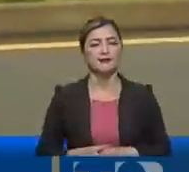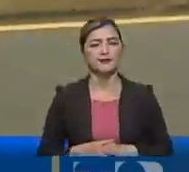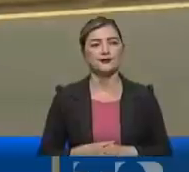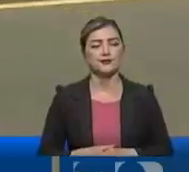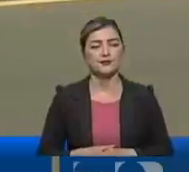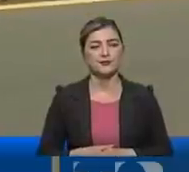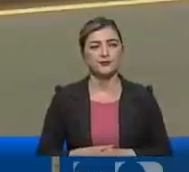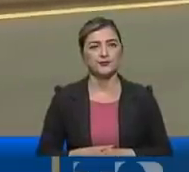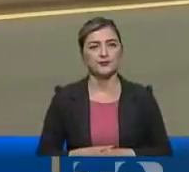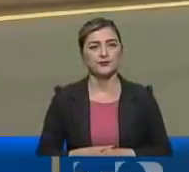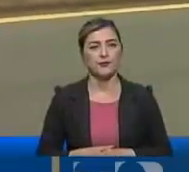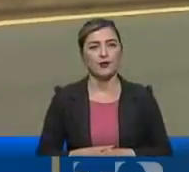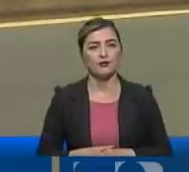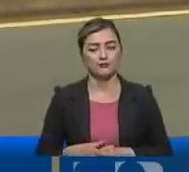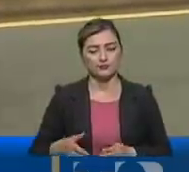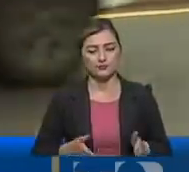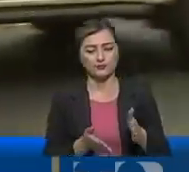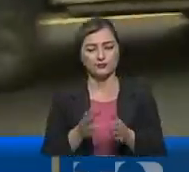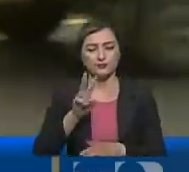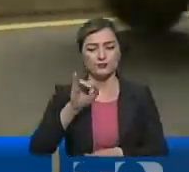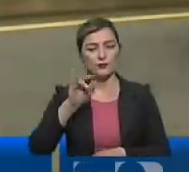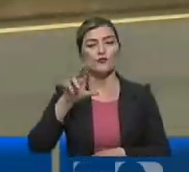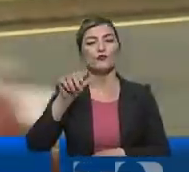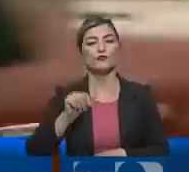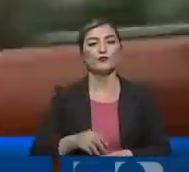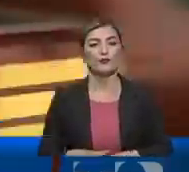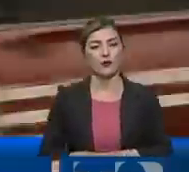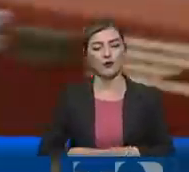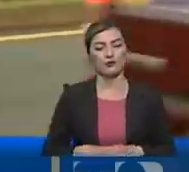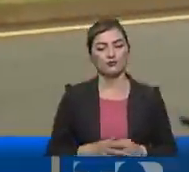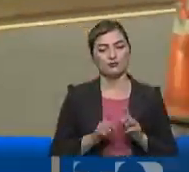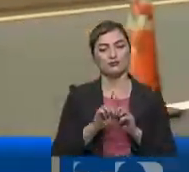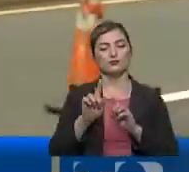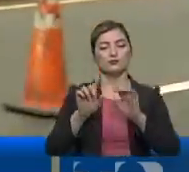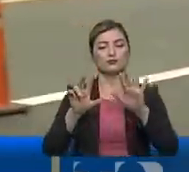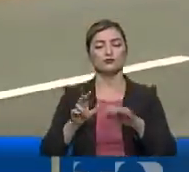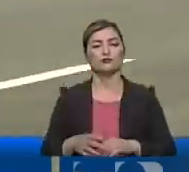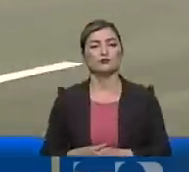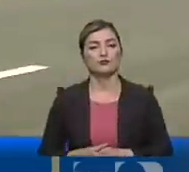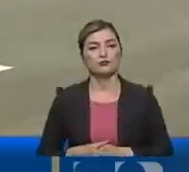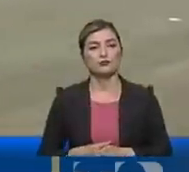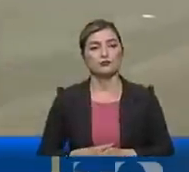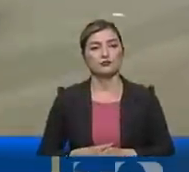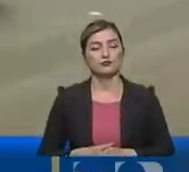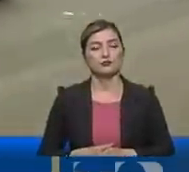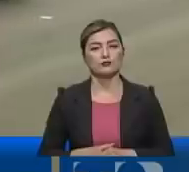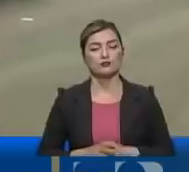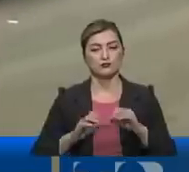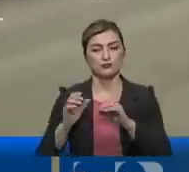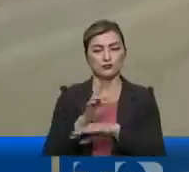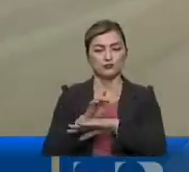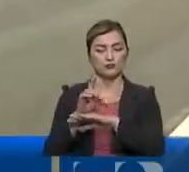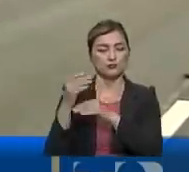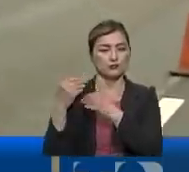de ellos es aquí en la Ruta Viva, exactamente en el kilómetro 8. Vamos a conversar con la directora